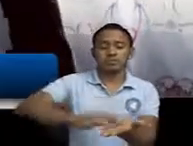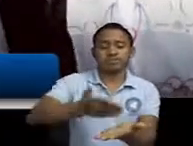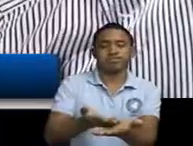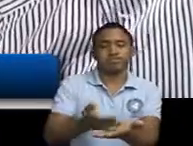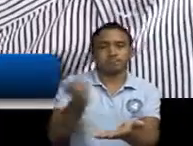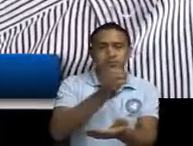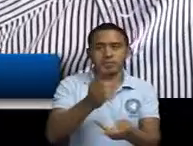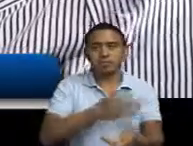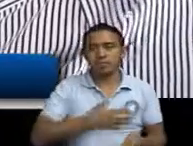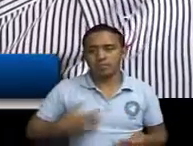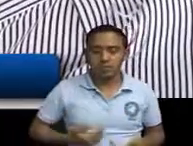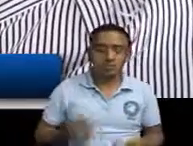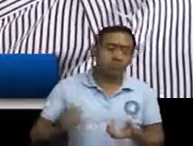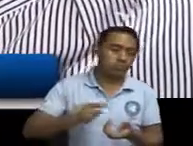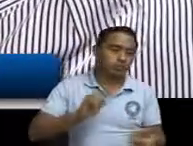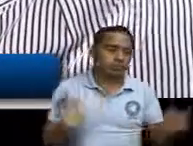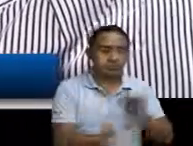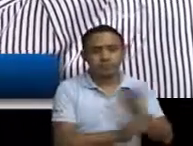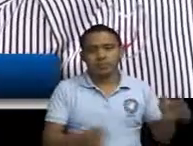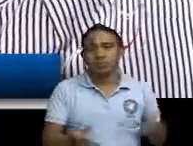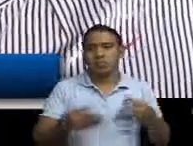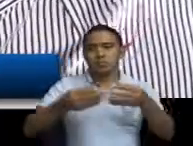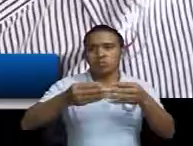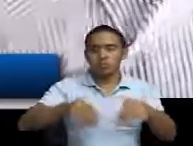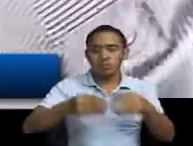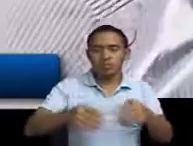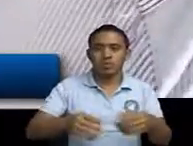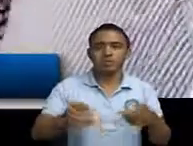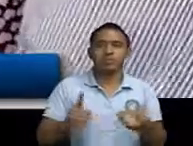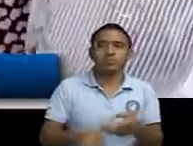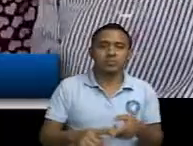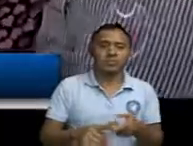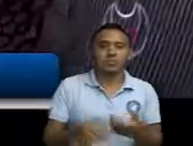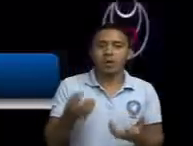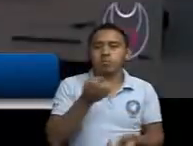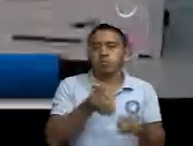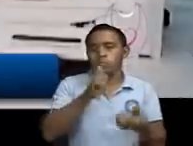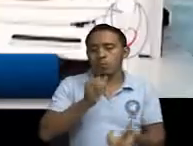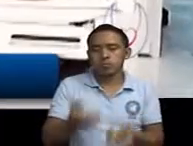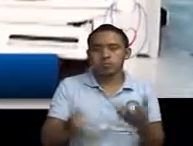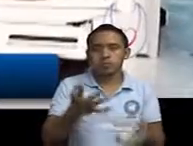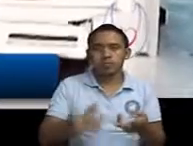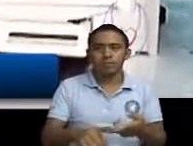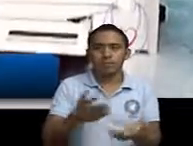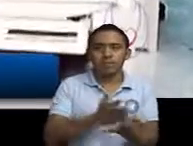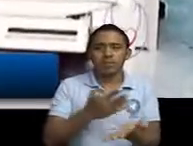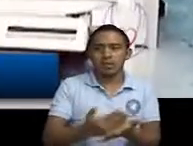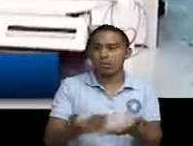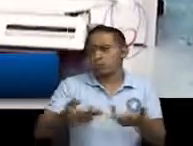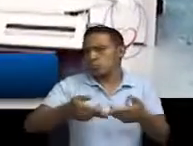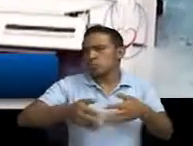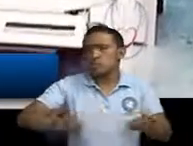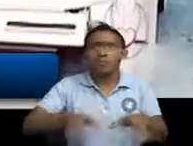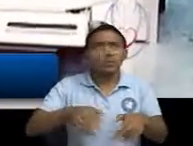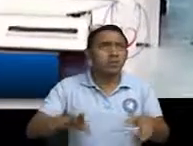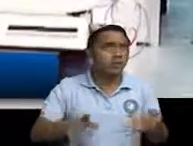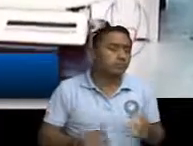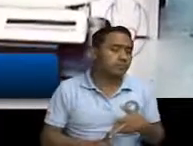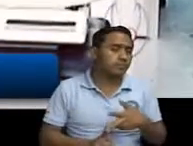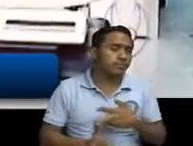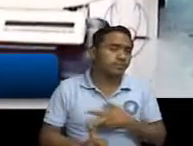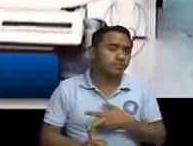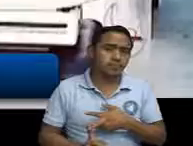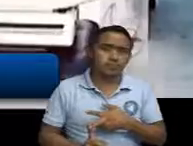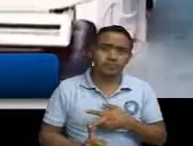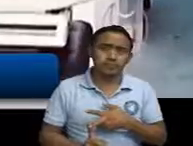lo voy a cambiar la preparación. Ya el huevito me lo voy a comer cocido, el queso me lo voy a comer así, crudo se